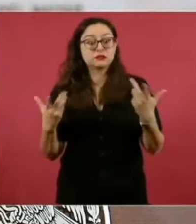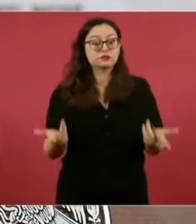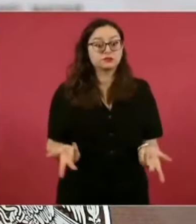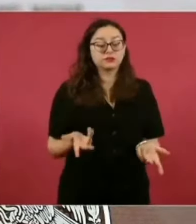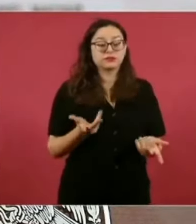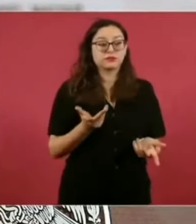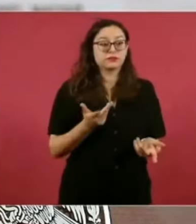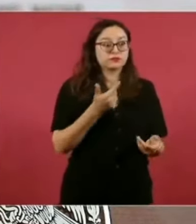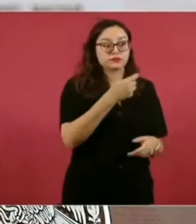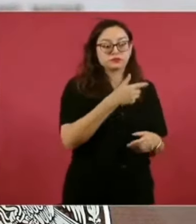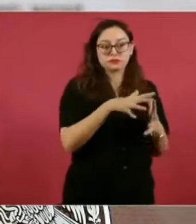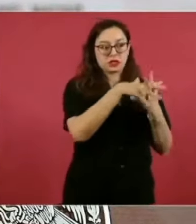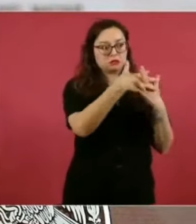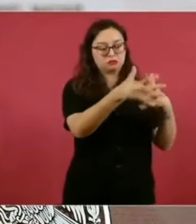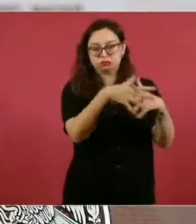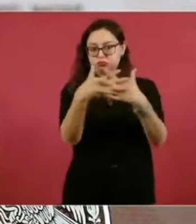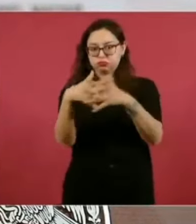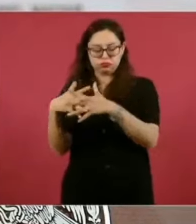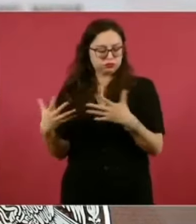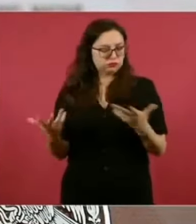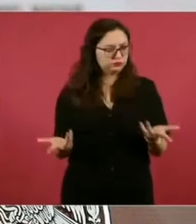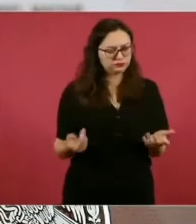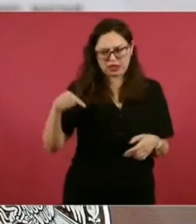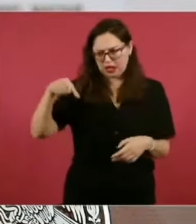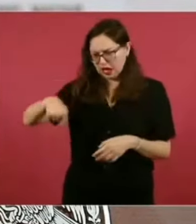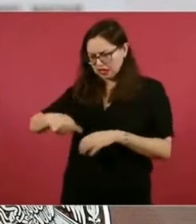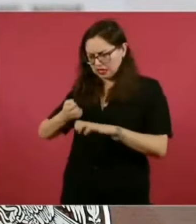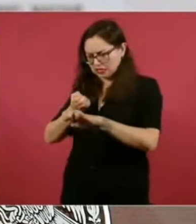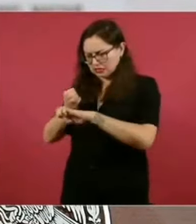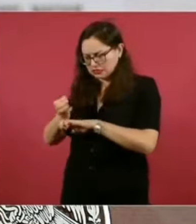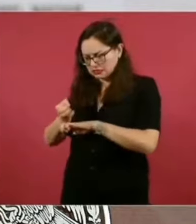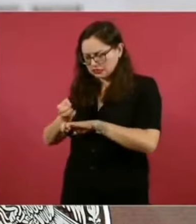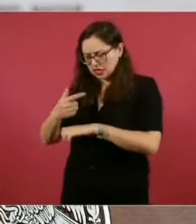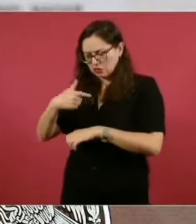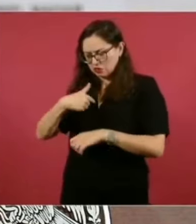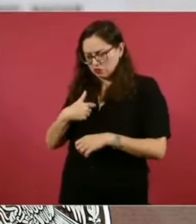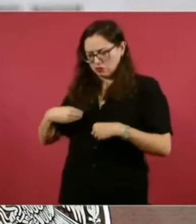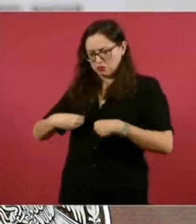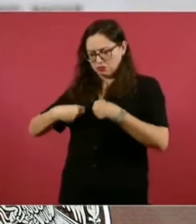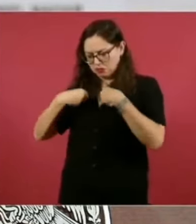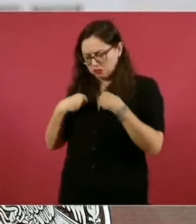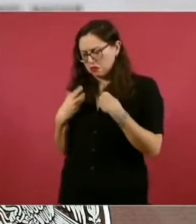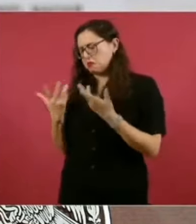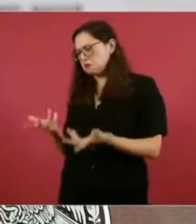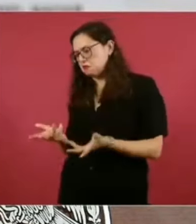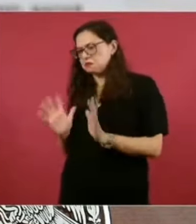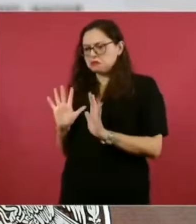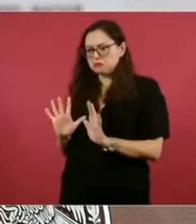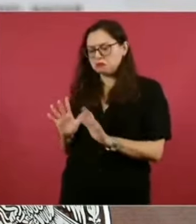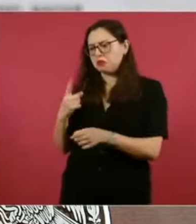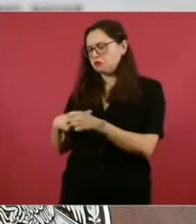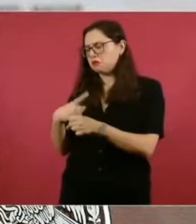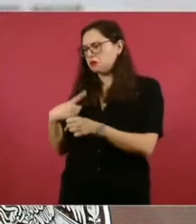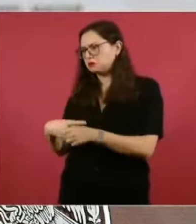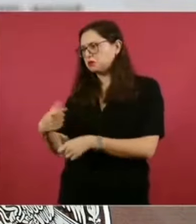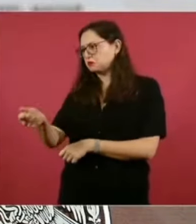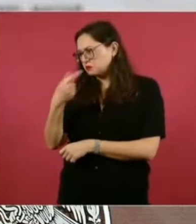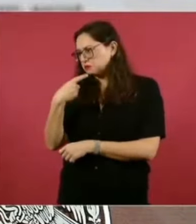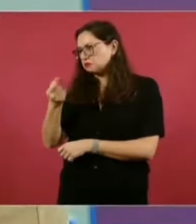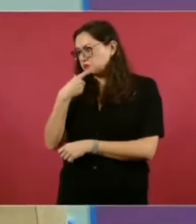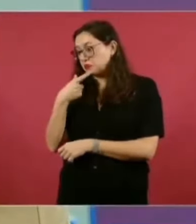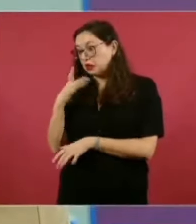enfermedad. Entonces uno podía cruzar de un estado a otro y si tenía la mala suerte de enfermarse, puede ser que en el estado al